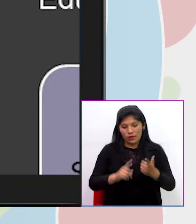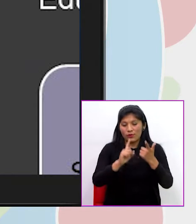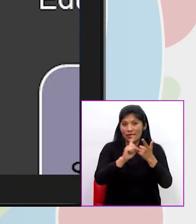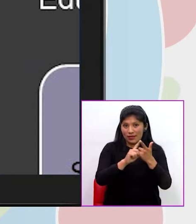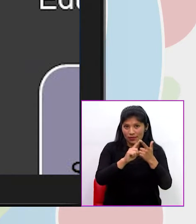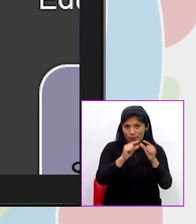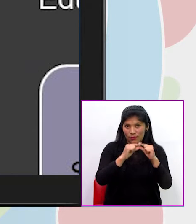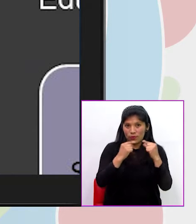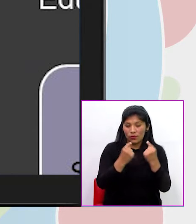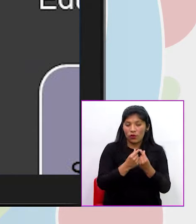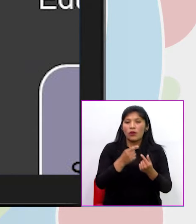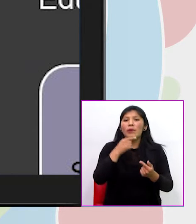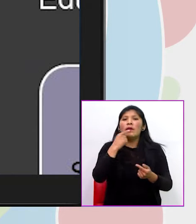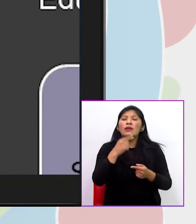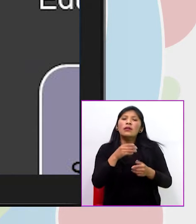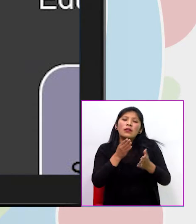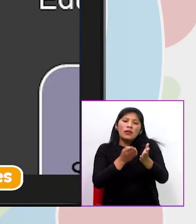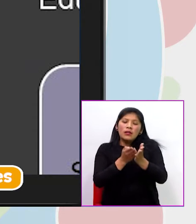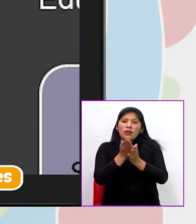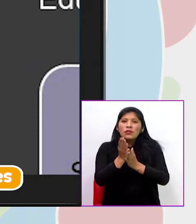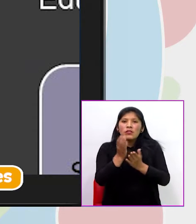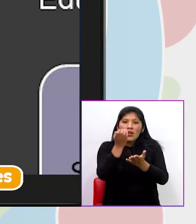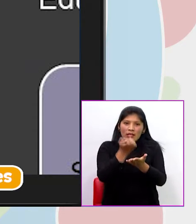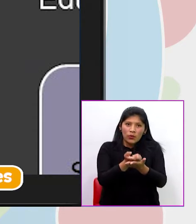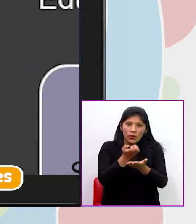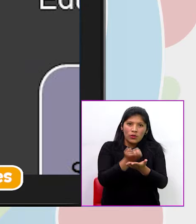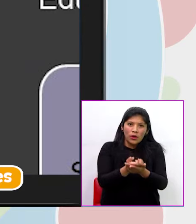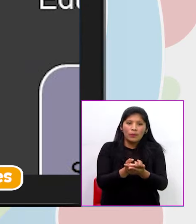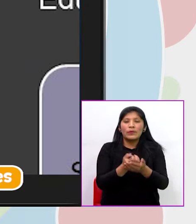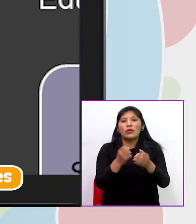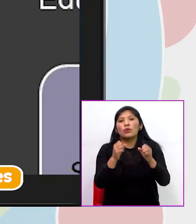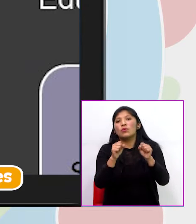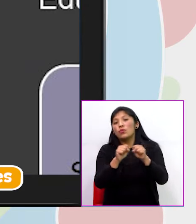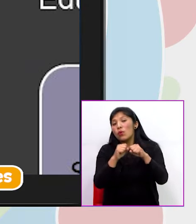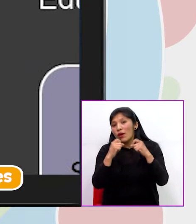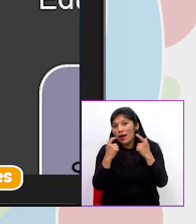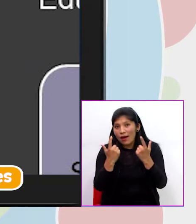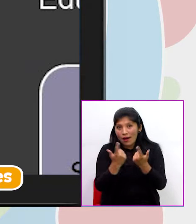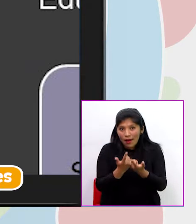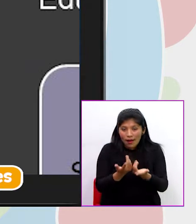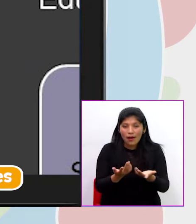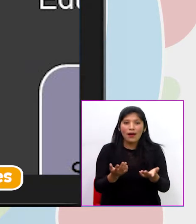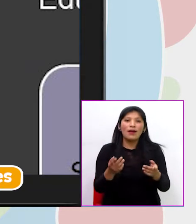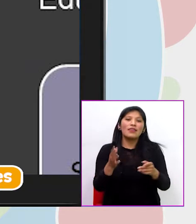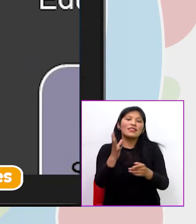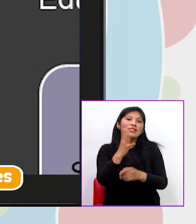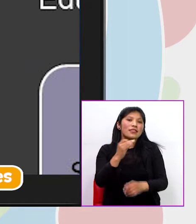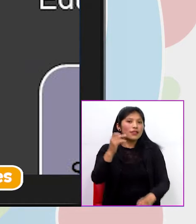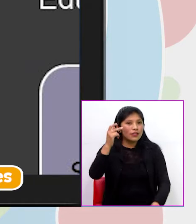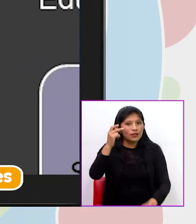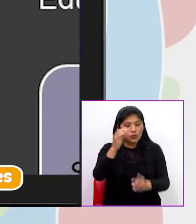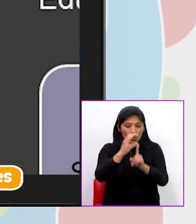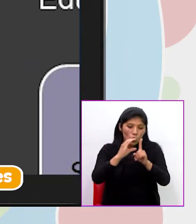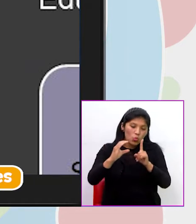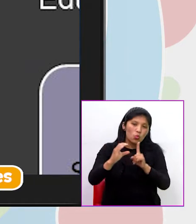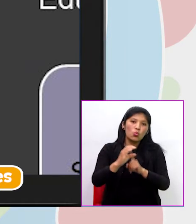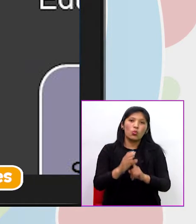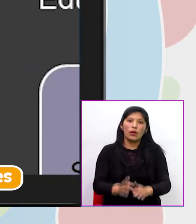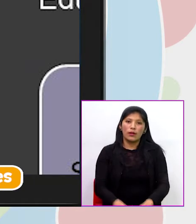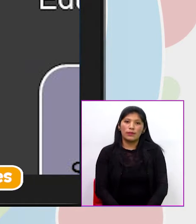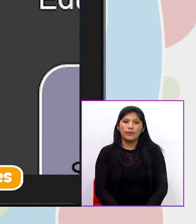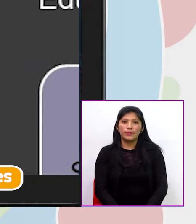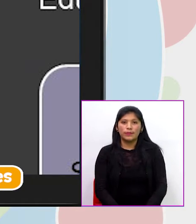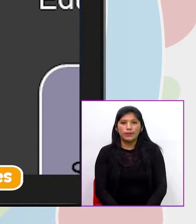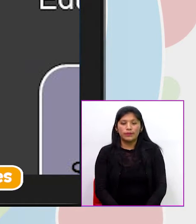nos referimos a los derechos económicos, los derechos sociales y los derechos culturales.